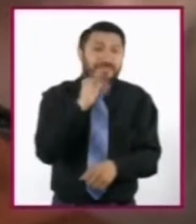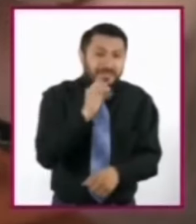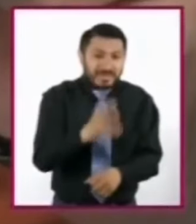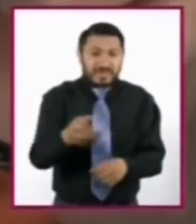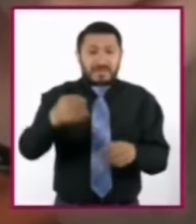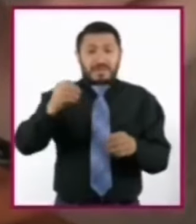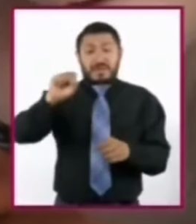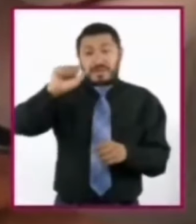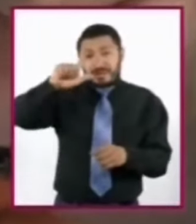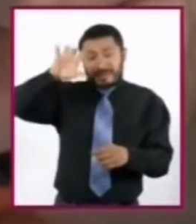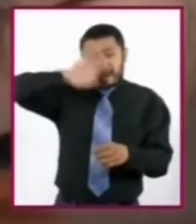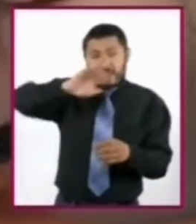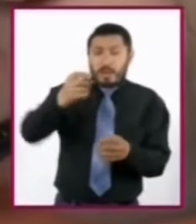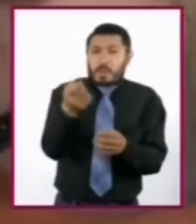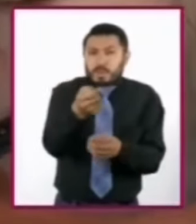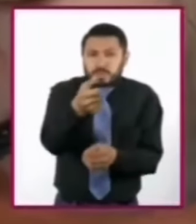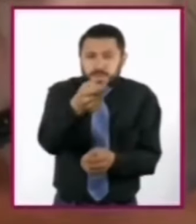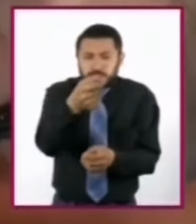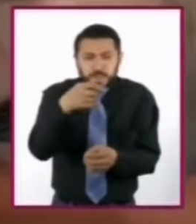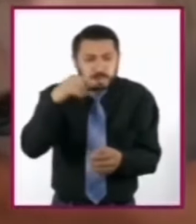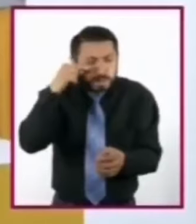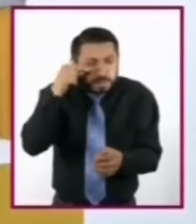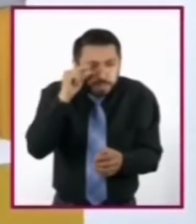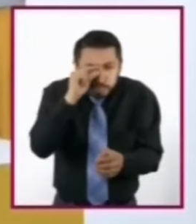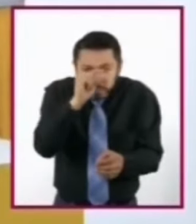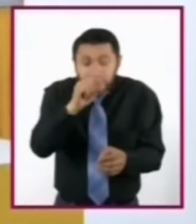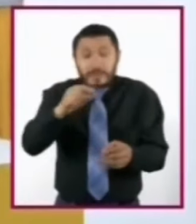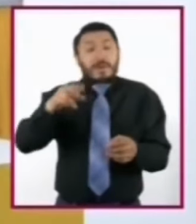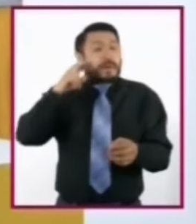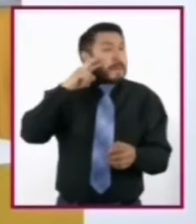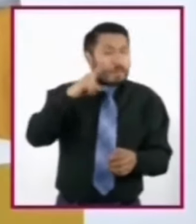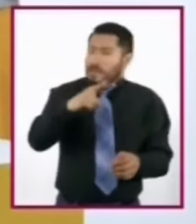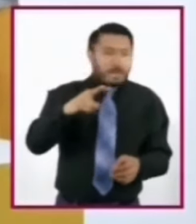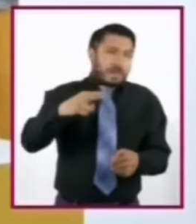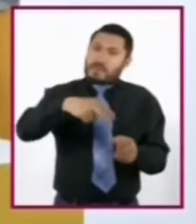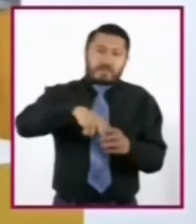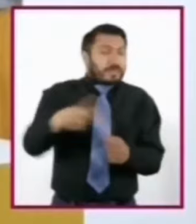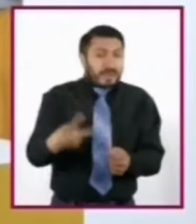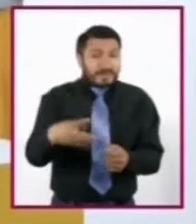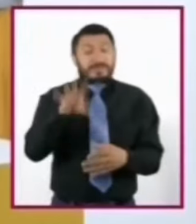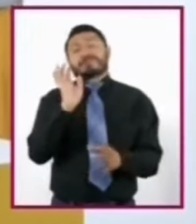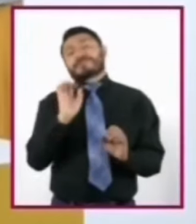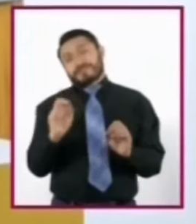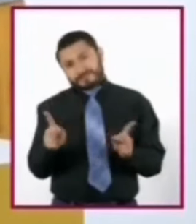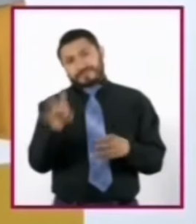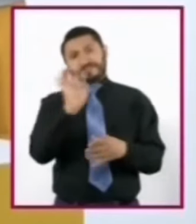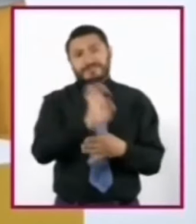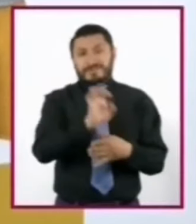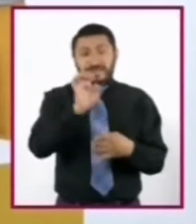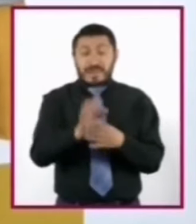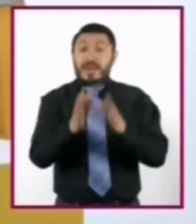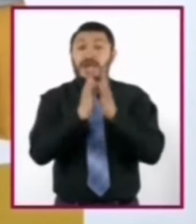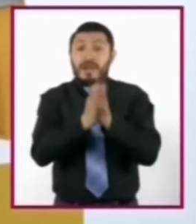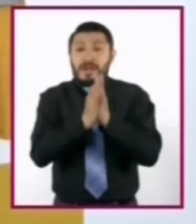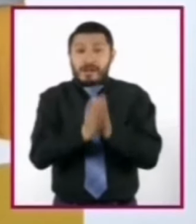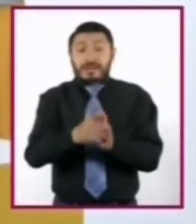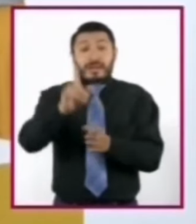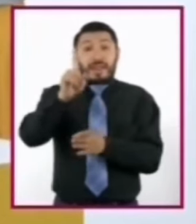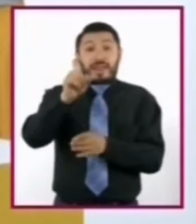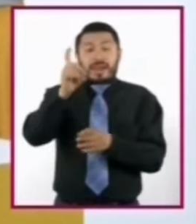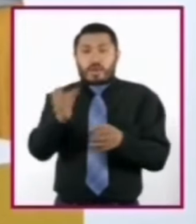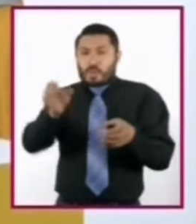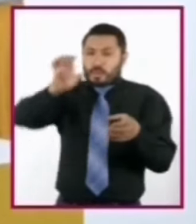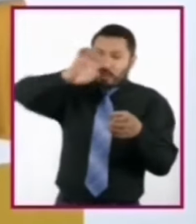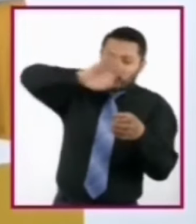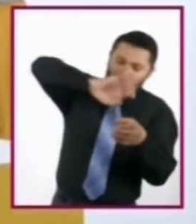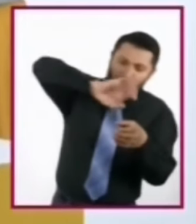sal son muy chicos y ya no se observan espacios vacíos. Entonces, por favor, vierte agua dentro